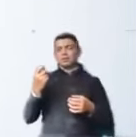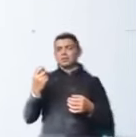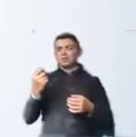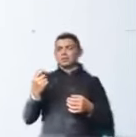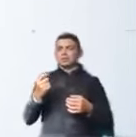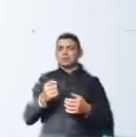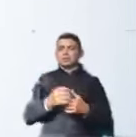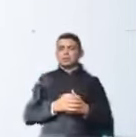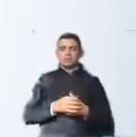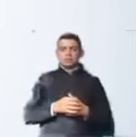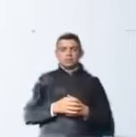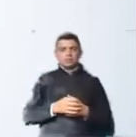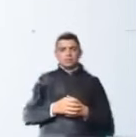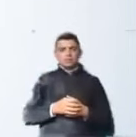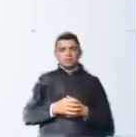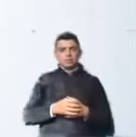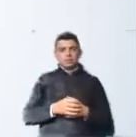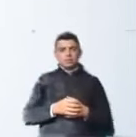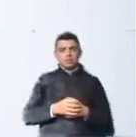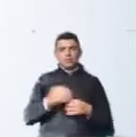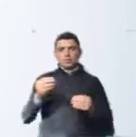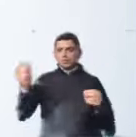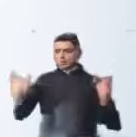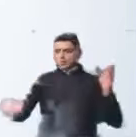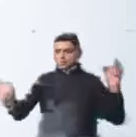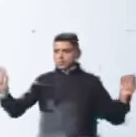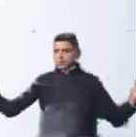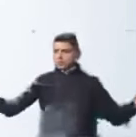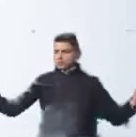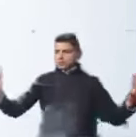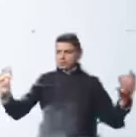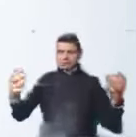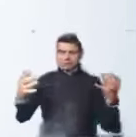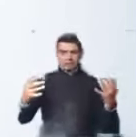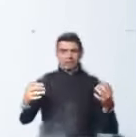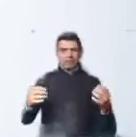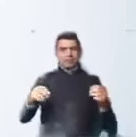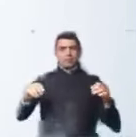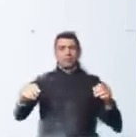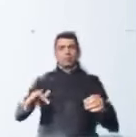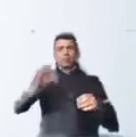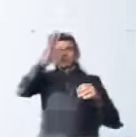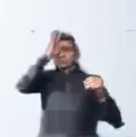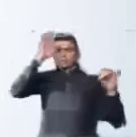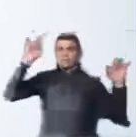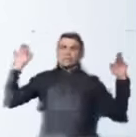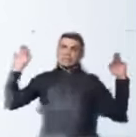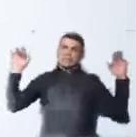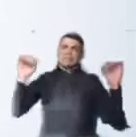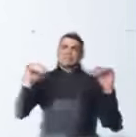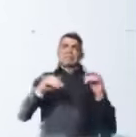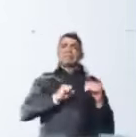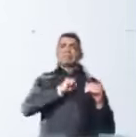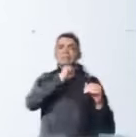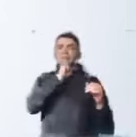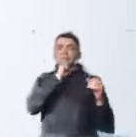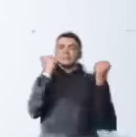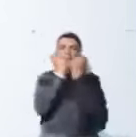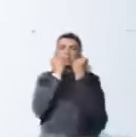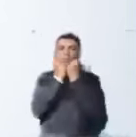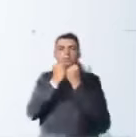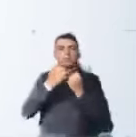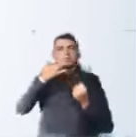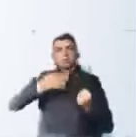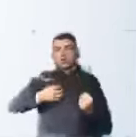recibir a tantas personas con esas alarmas. Se están llenando los hospitales, se están llenando las clínicas de personas que en realidad no están enfermas y